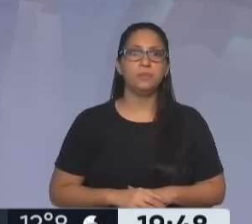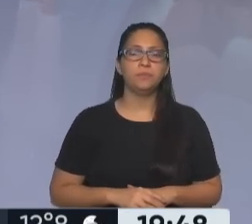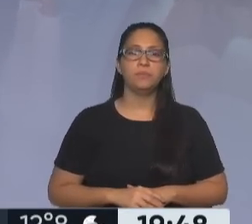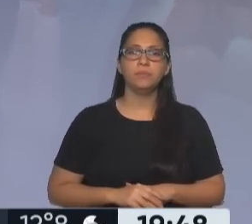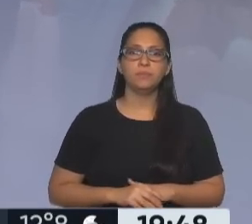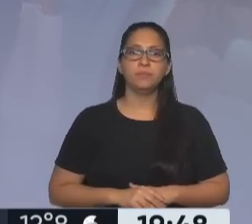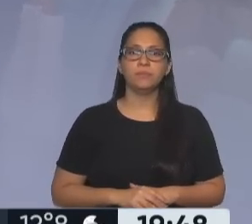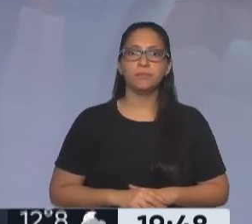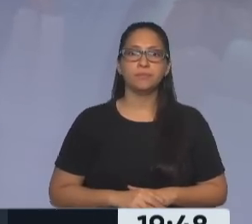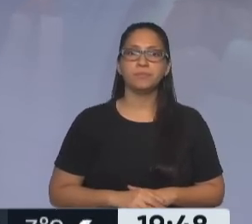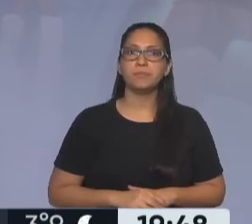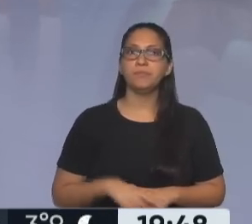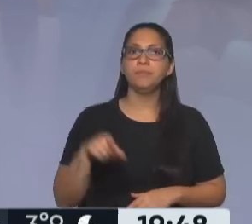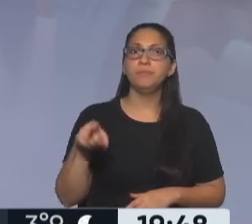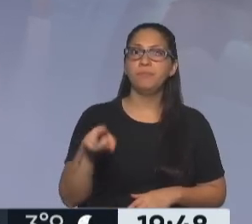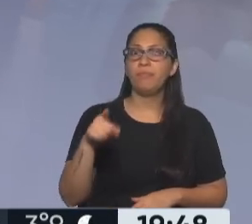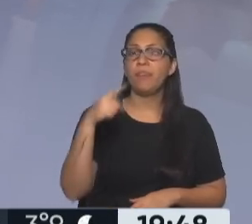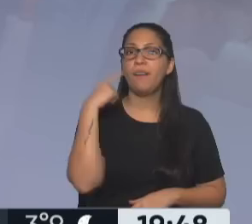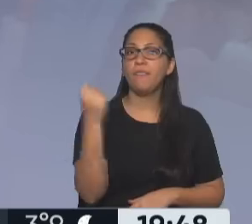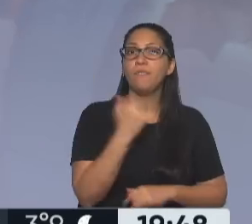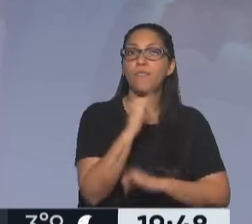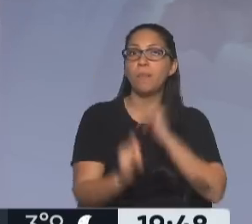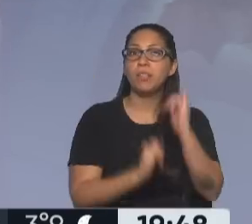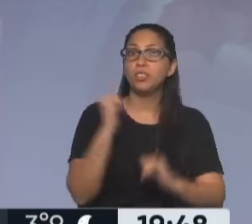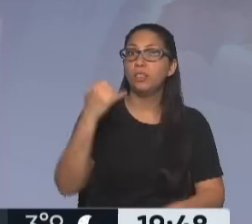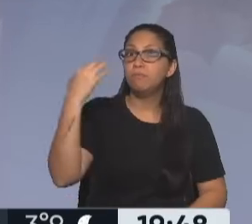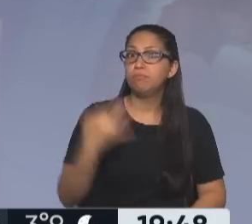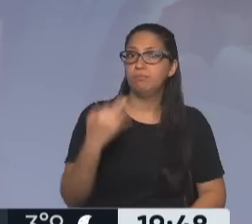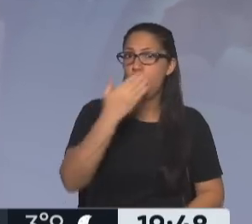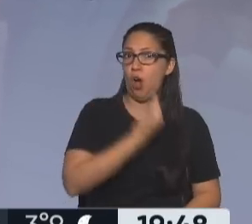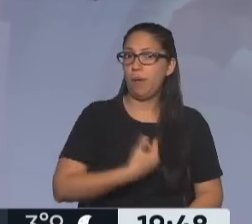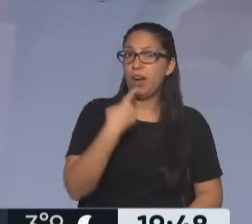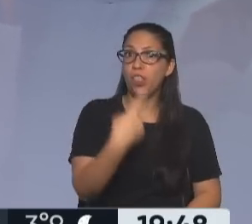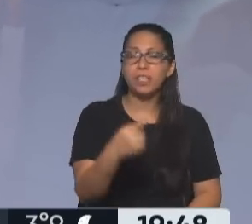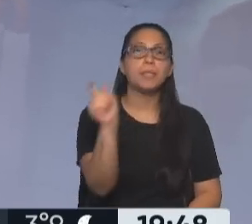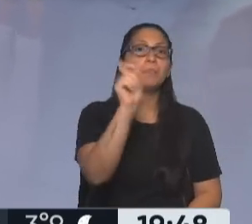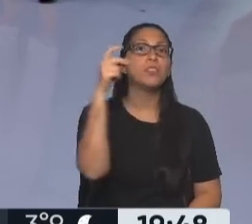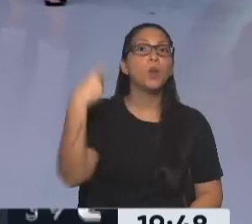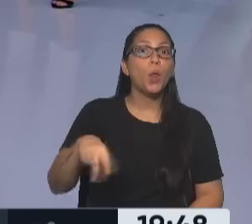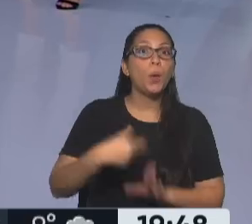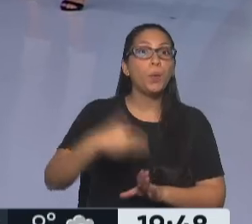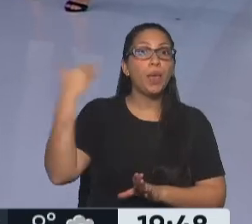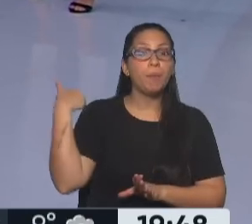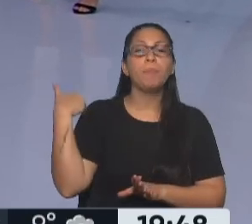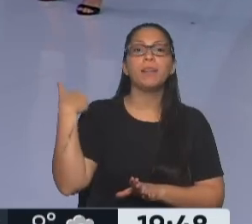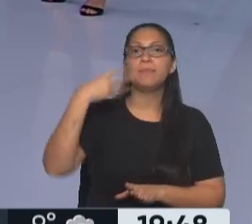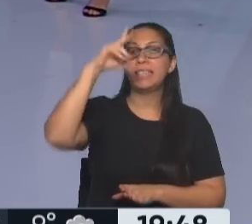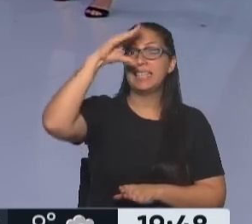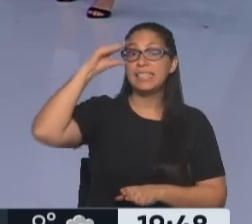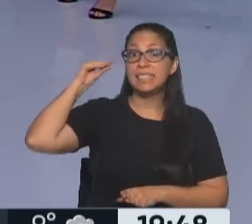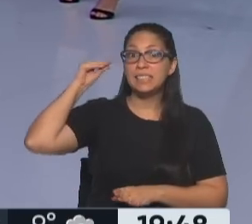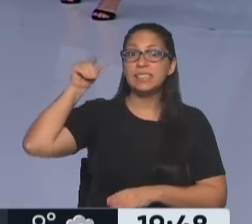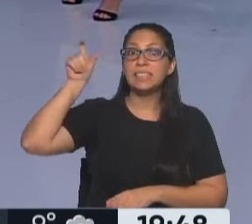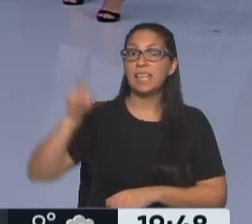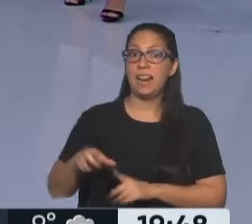nosotros. Según datos oficiales, datos que difunde el gobierno, en el mes de noviembre, Cristina Fernández de Kirchner, tanto por